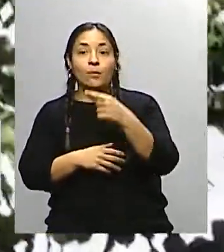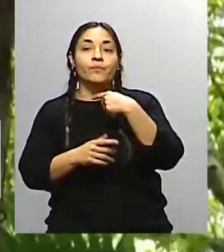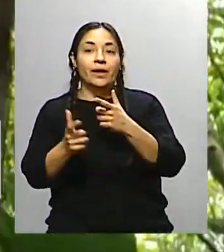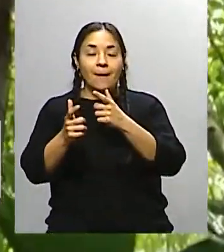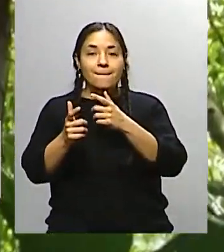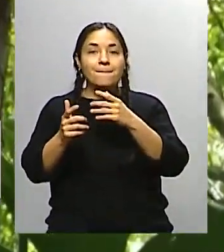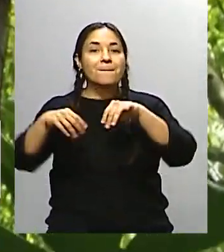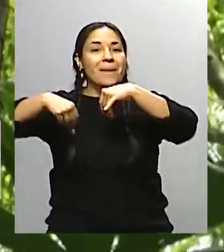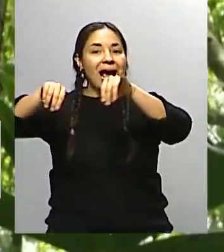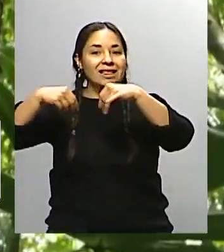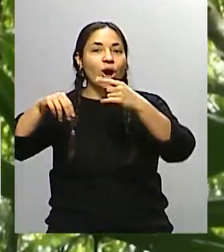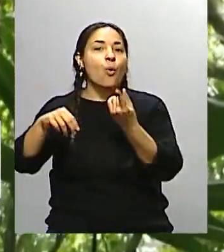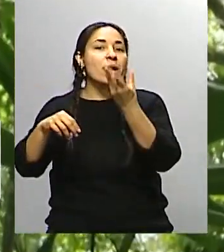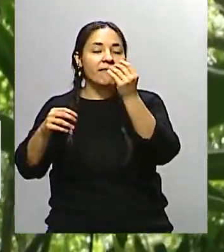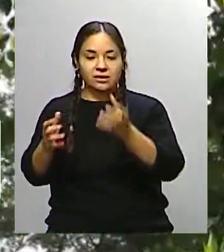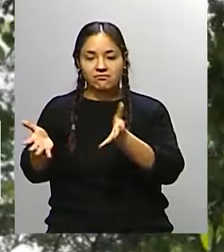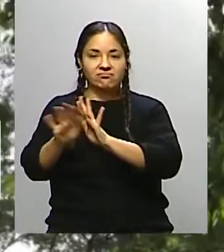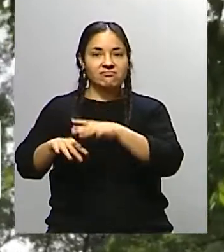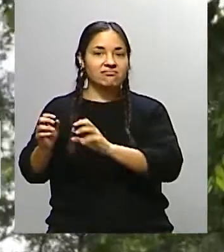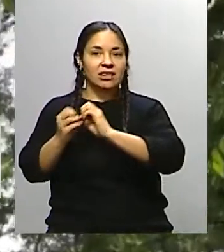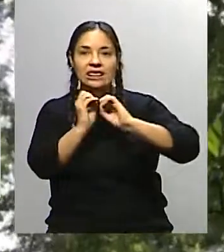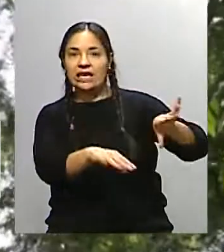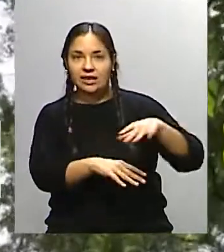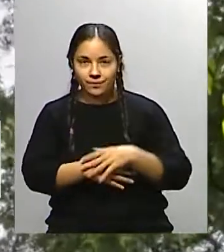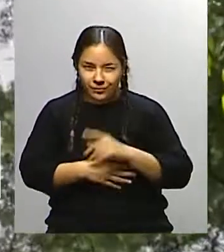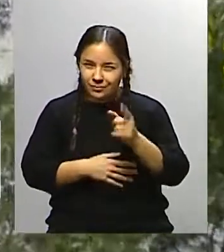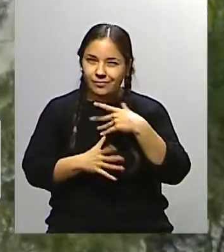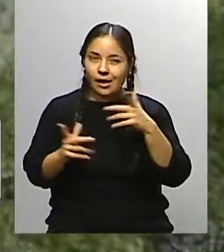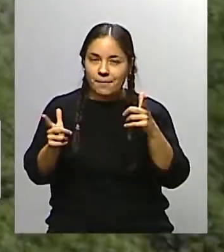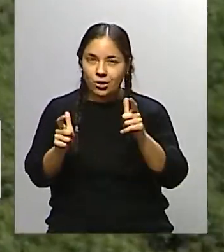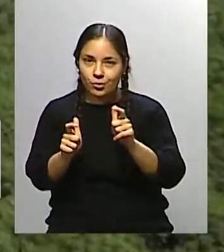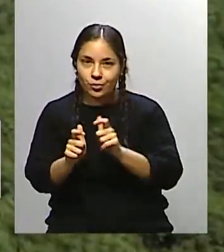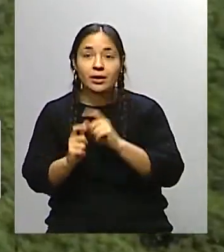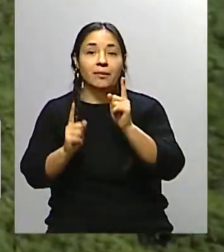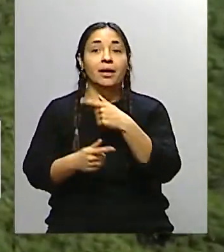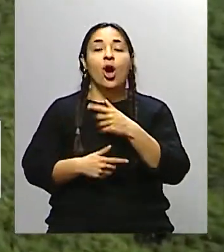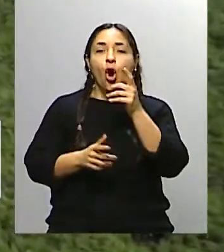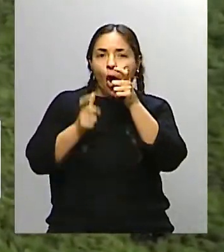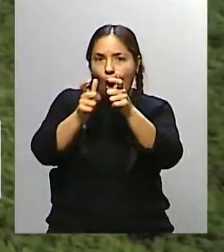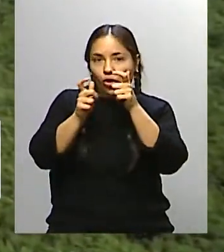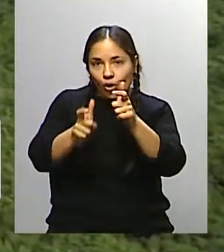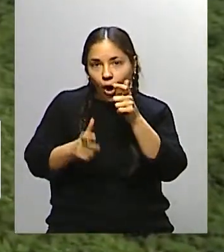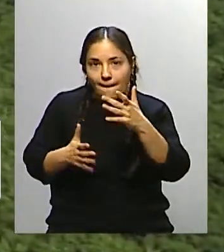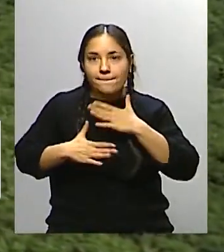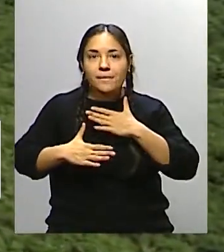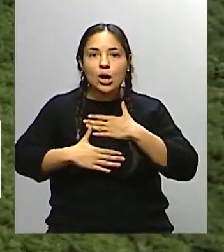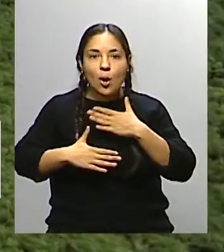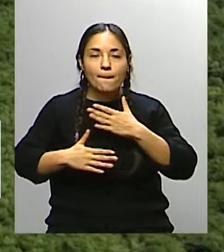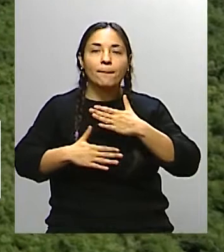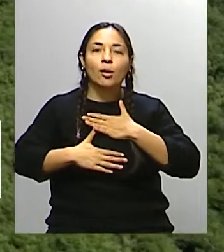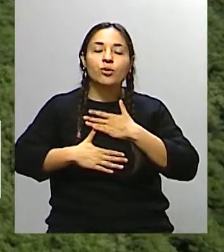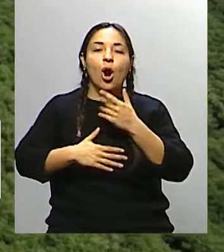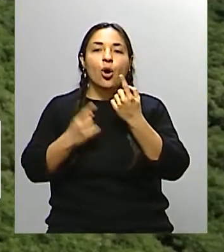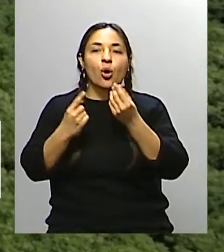sí, en tratar de regular un poco más nuestro consumo, de ser conscientes de dónde provienen esos productos